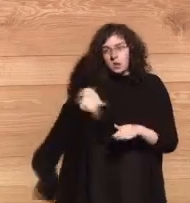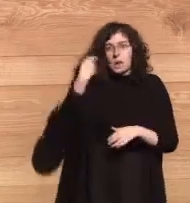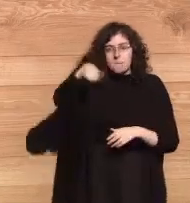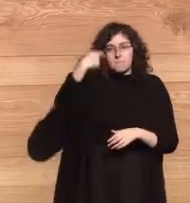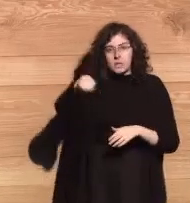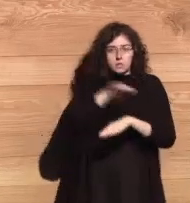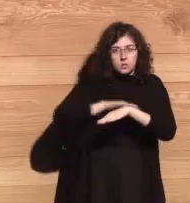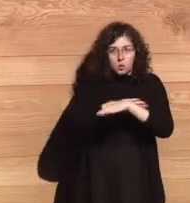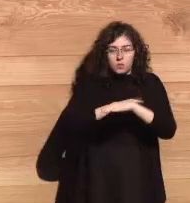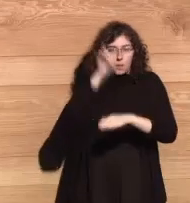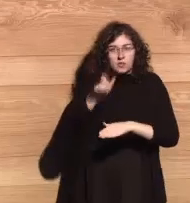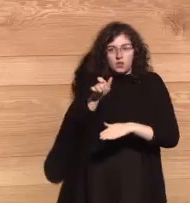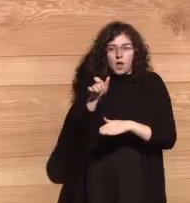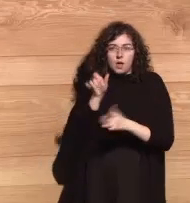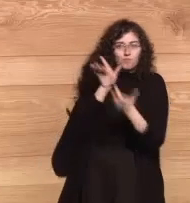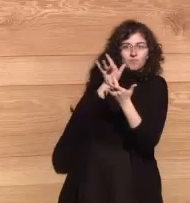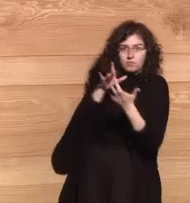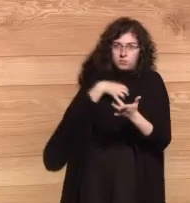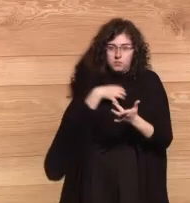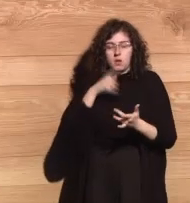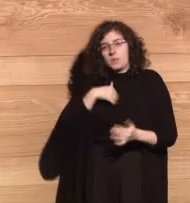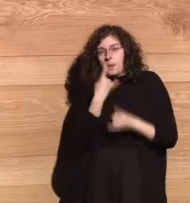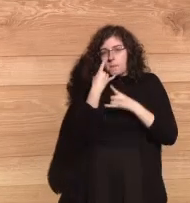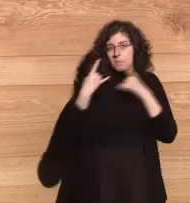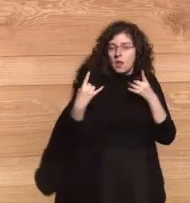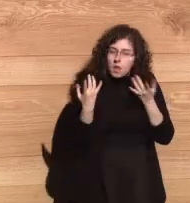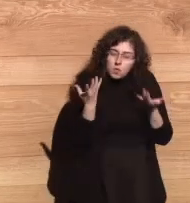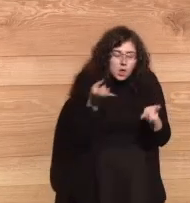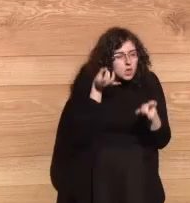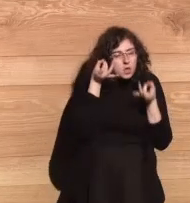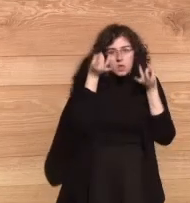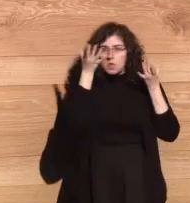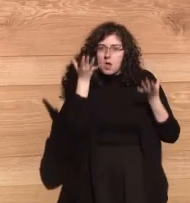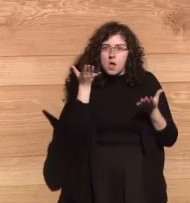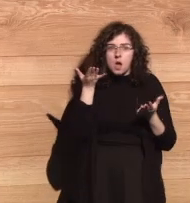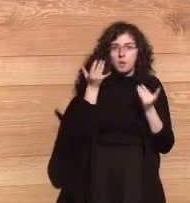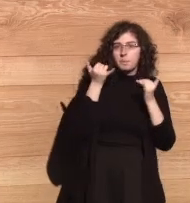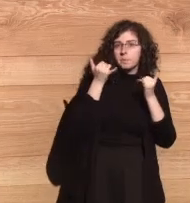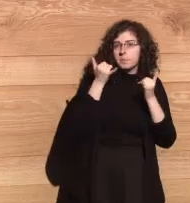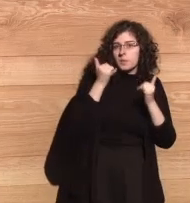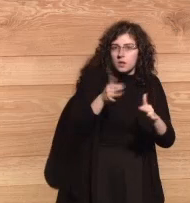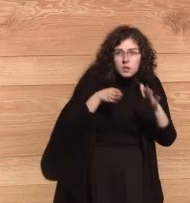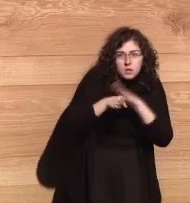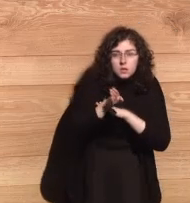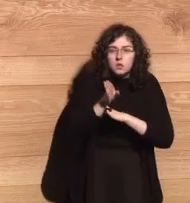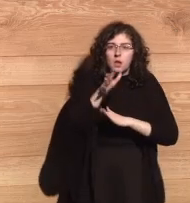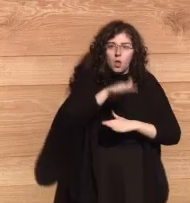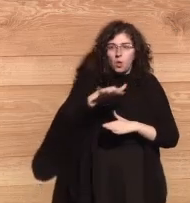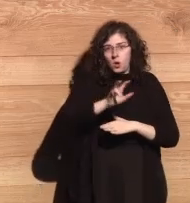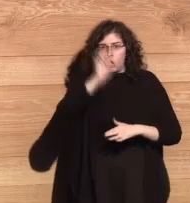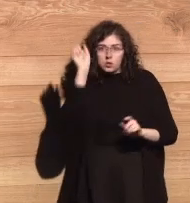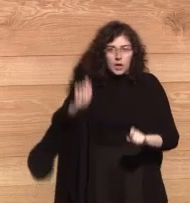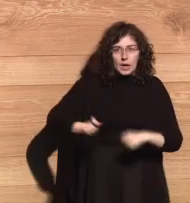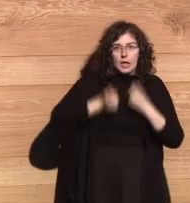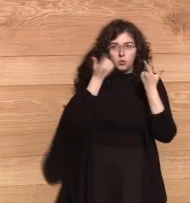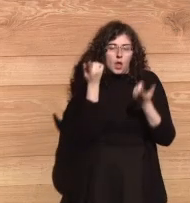Es inaccesible, es una... Entonces, a mí me enamoraba toda esa idea de llegar un poco a otro sitio, a una naturalidad, a